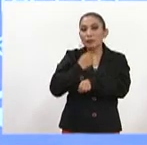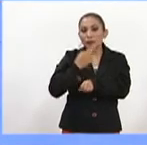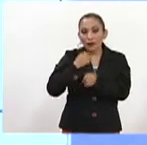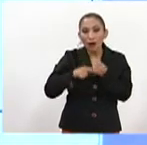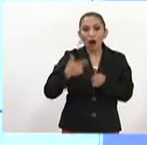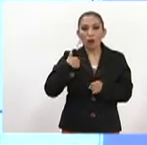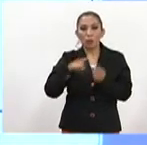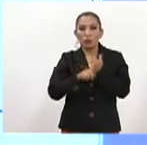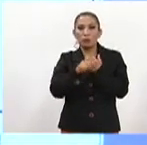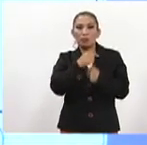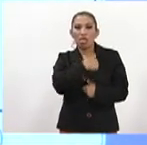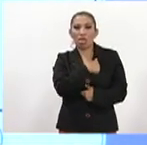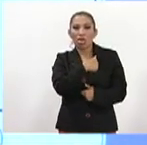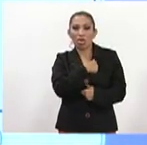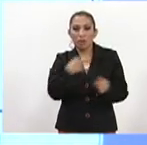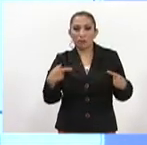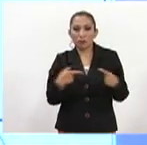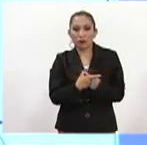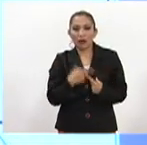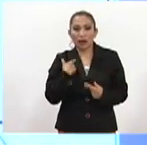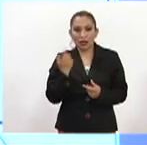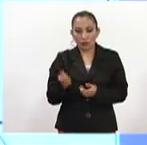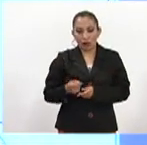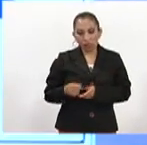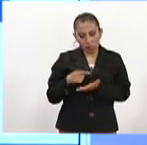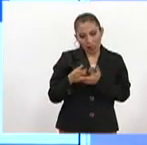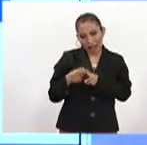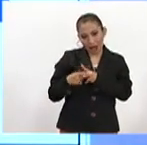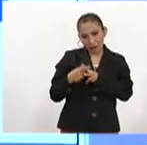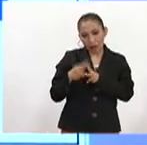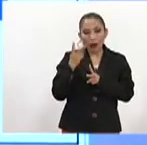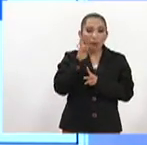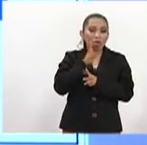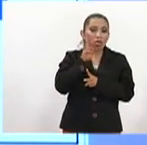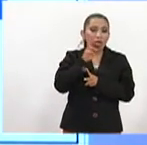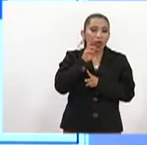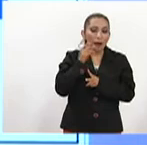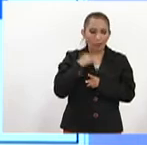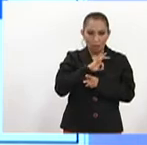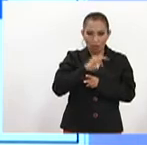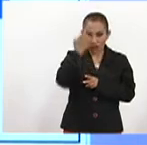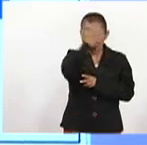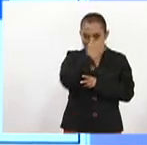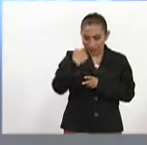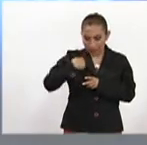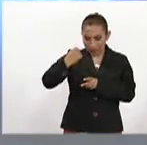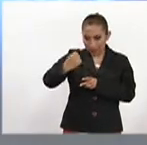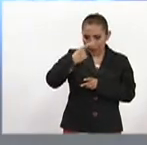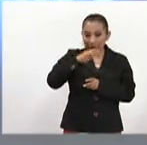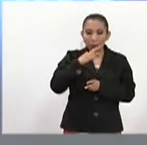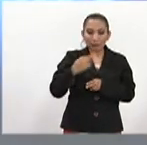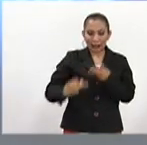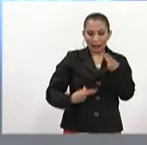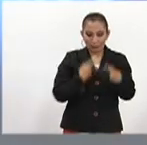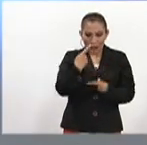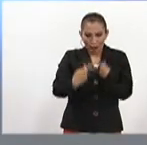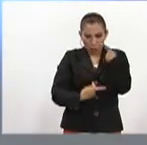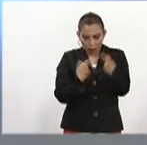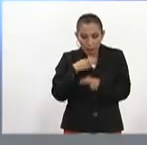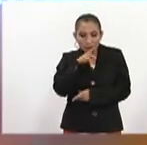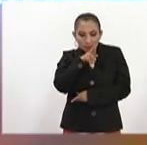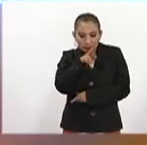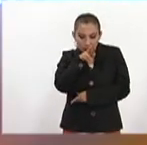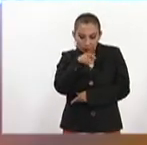hipertensión arterial. Es una calculadora de riesgos, así le llaman, donde la persona puede responder una serie de preguntas sobre